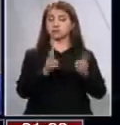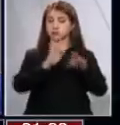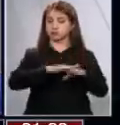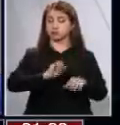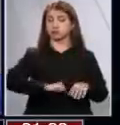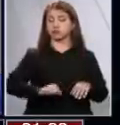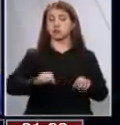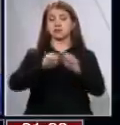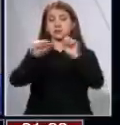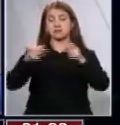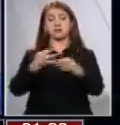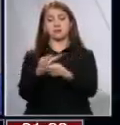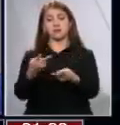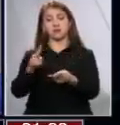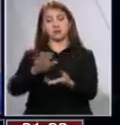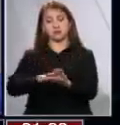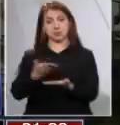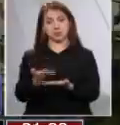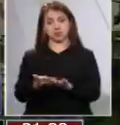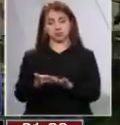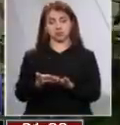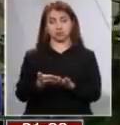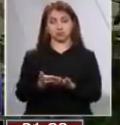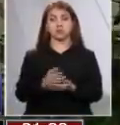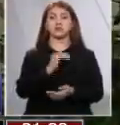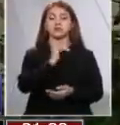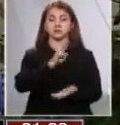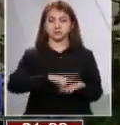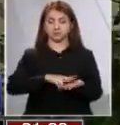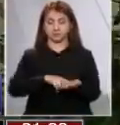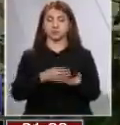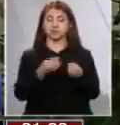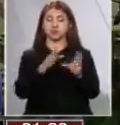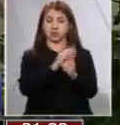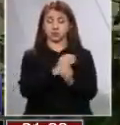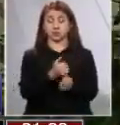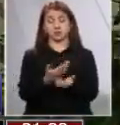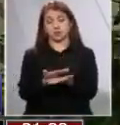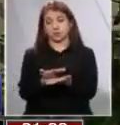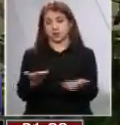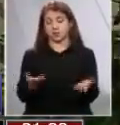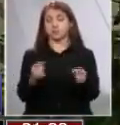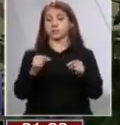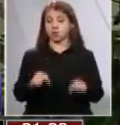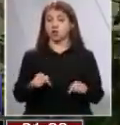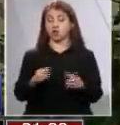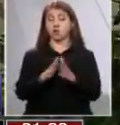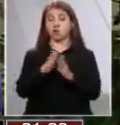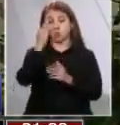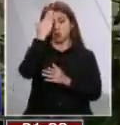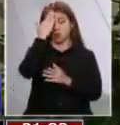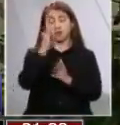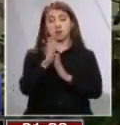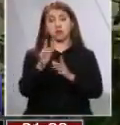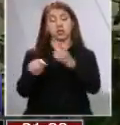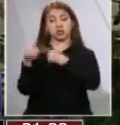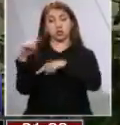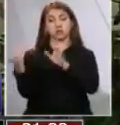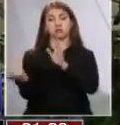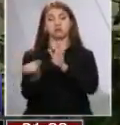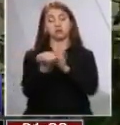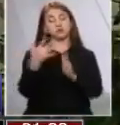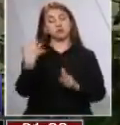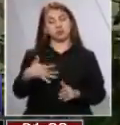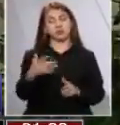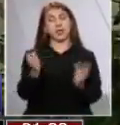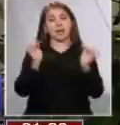en el sistema público de salud. Así es, Mónica, buenas noches. Bueno, hoy es un día precisamente histórico, dado de